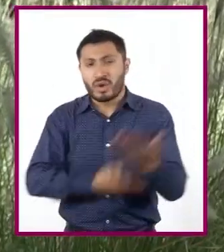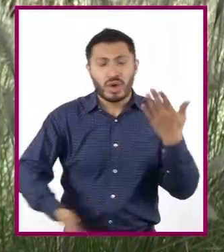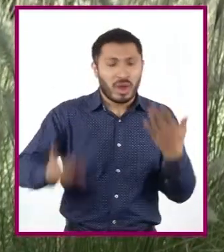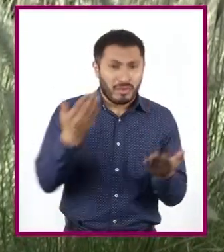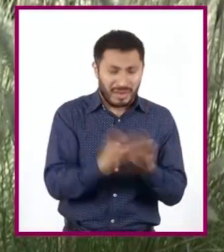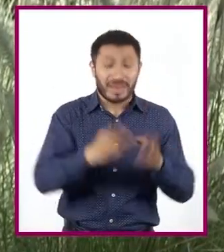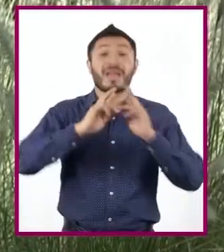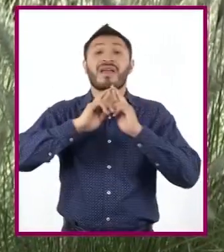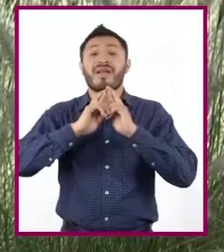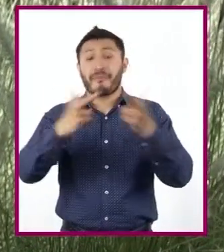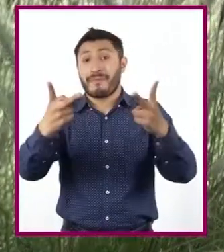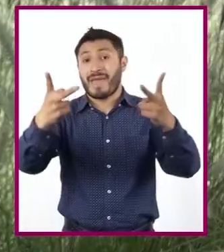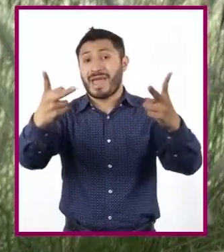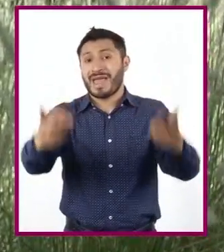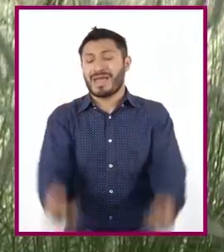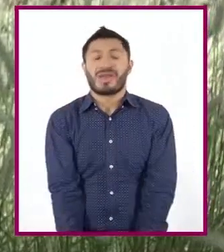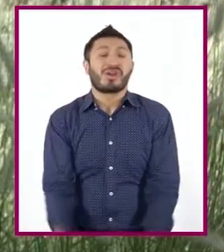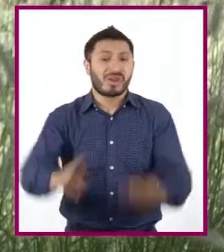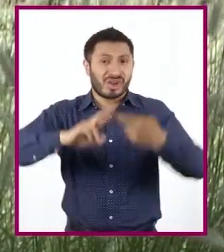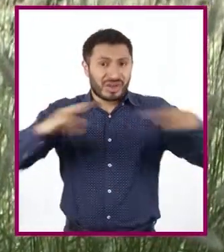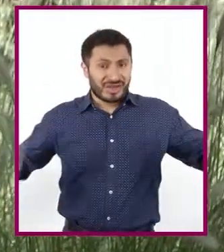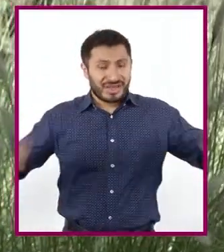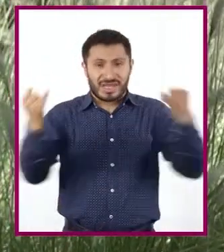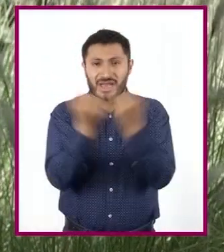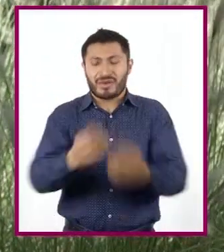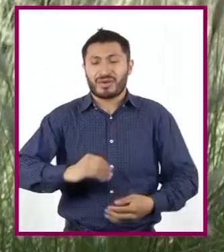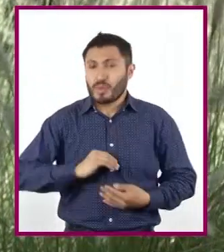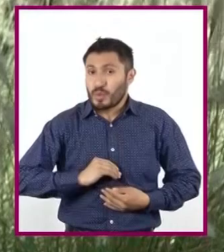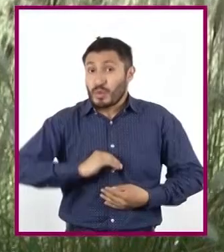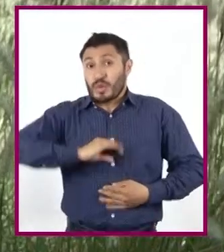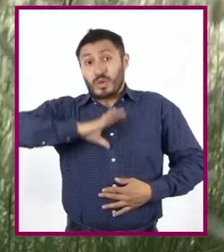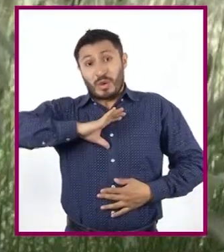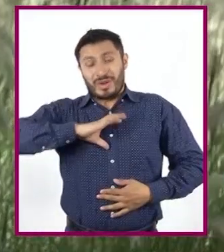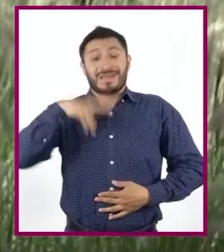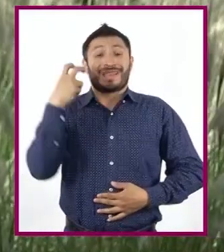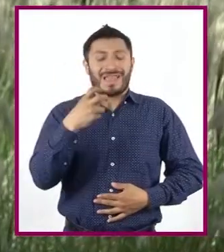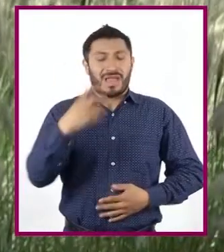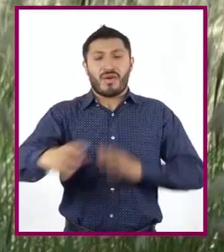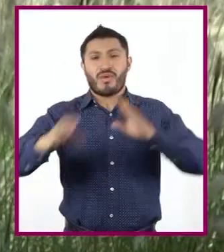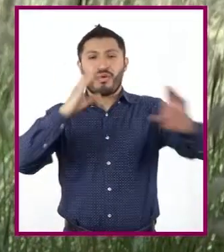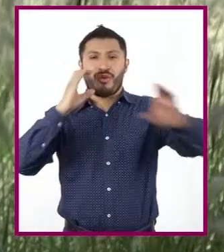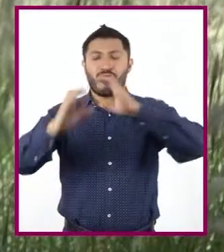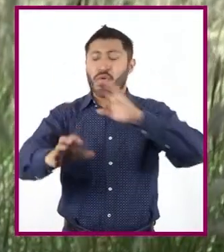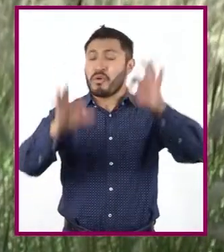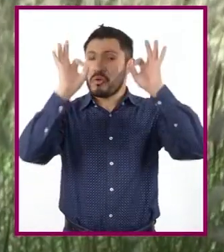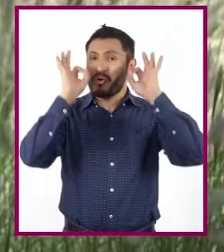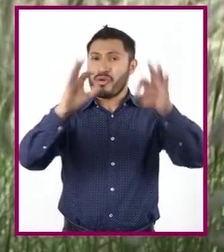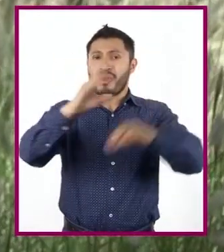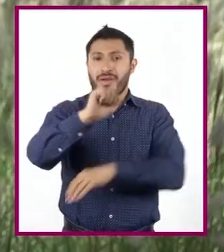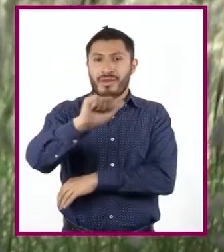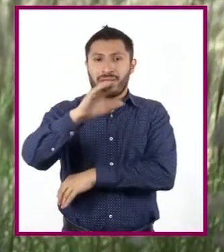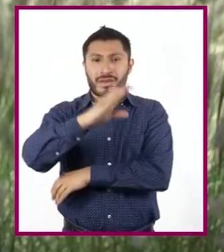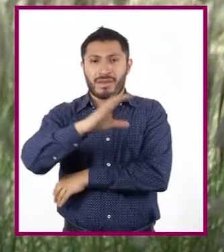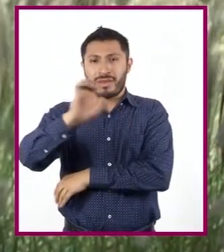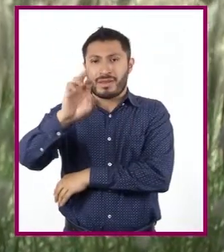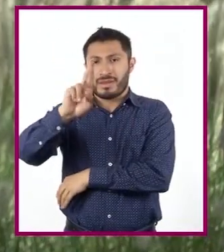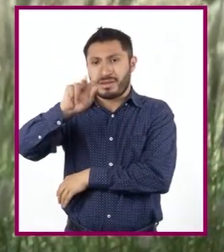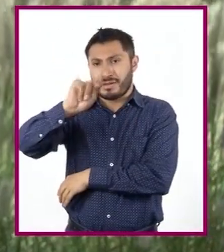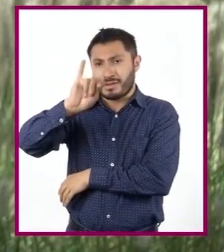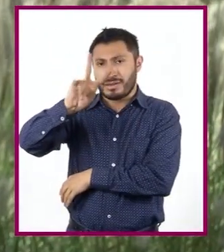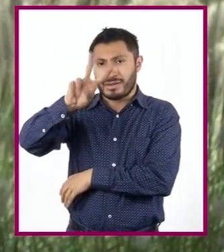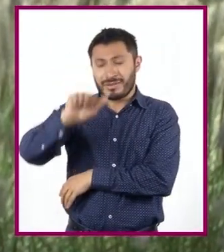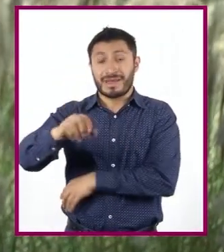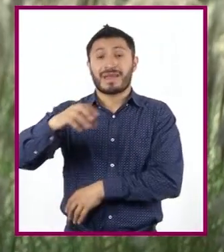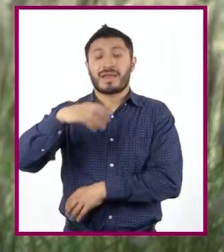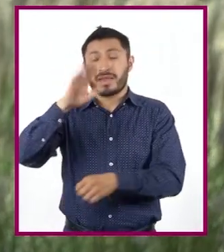toda libertad, y ese es uno de los 10 mandamientos de Pennac, de Daniel Pennac, del lector. Cuando un libro no te interesa, abandonar y empieza otro que sí